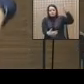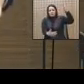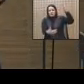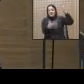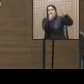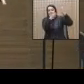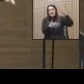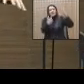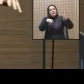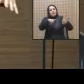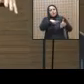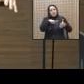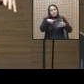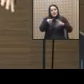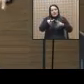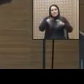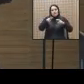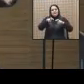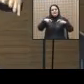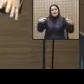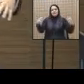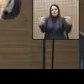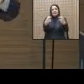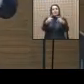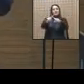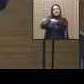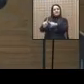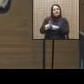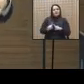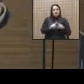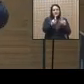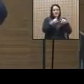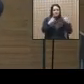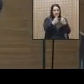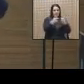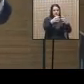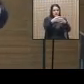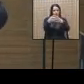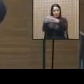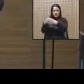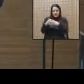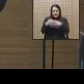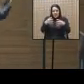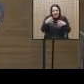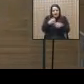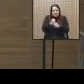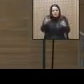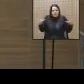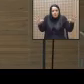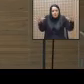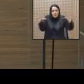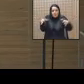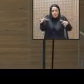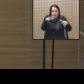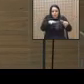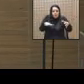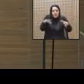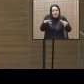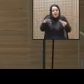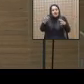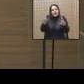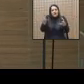Y que nos hubiéramos sentado las diferentes fracciones a hacer un conjunto de